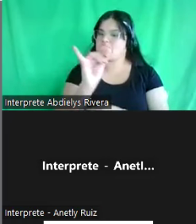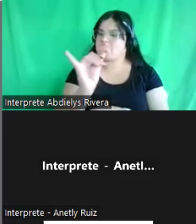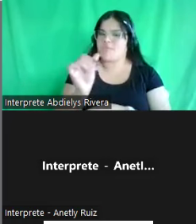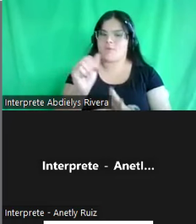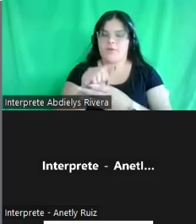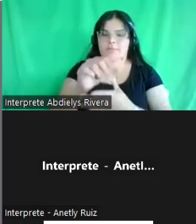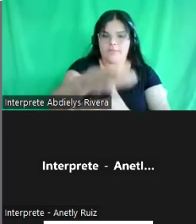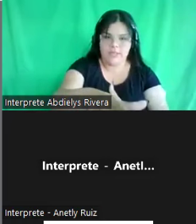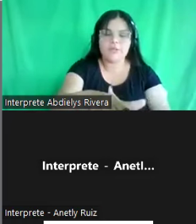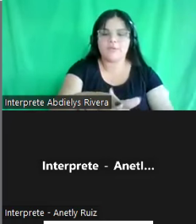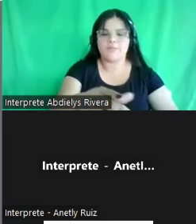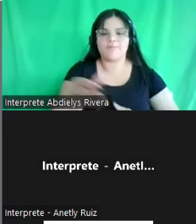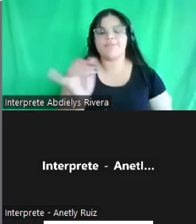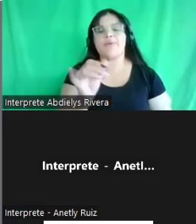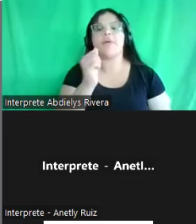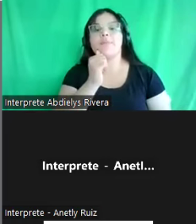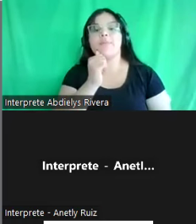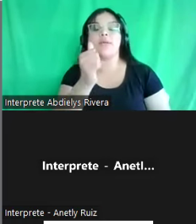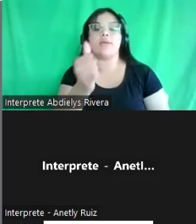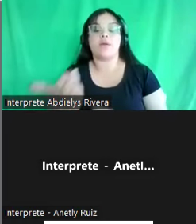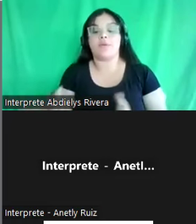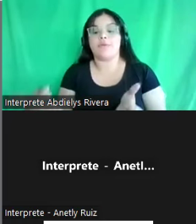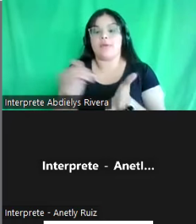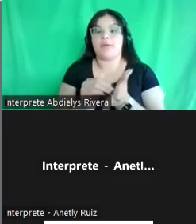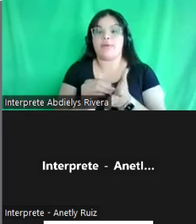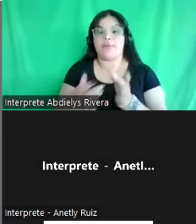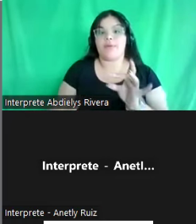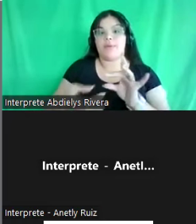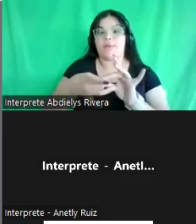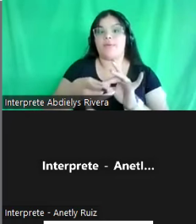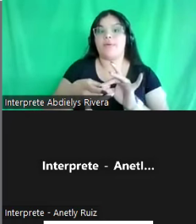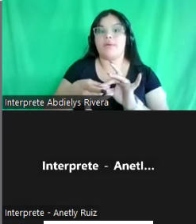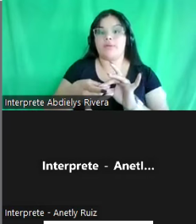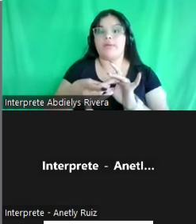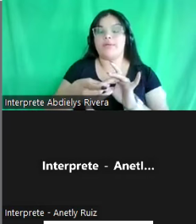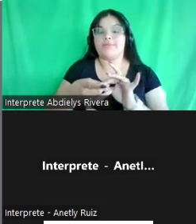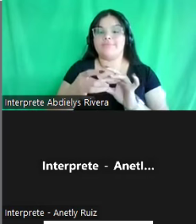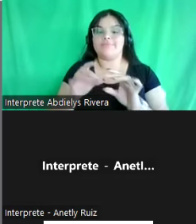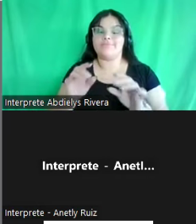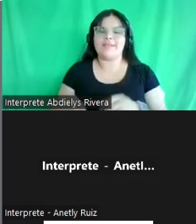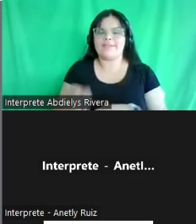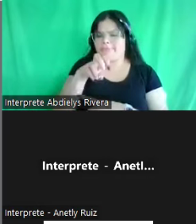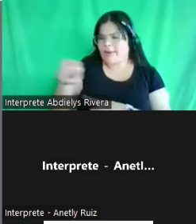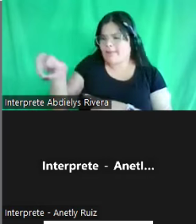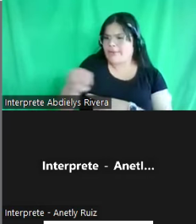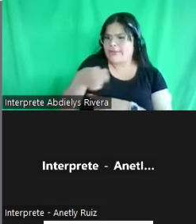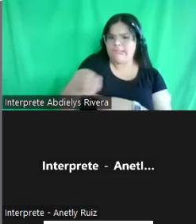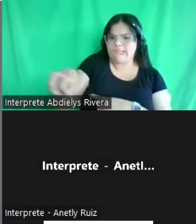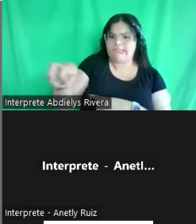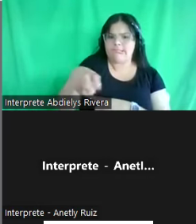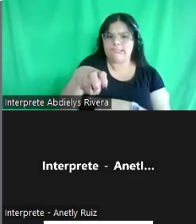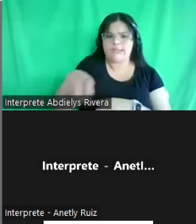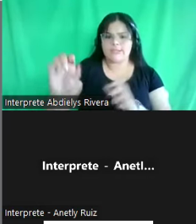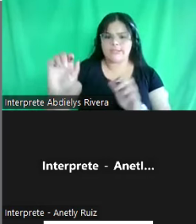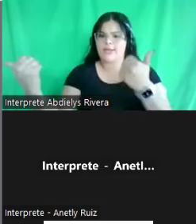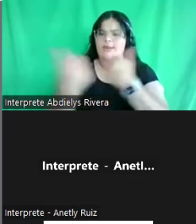Mañana estaremos nuevamente conectados con el tema Retos de la transportación en Puerto Rico y las implicaciones en la